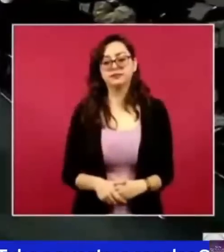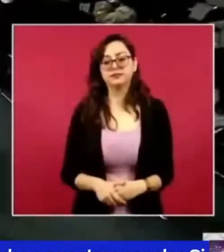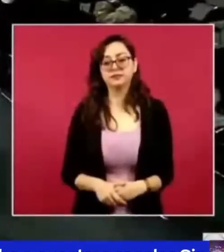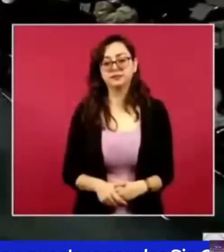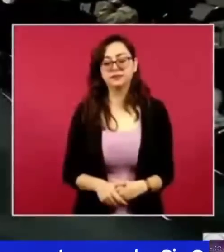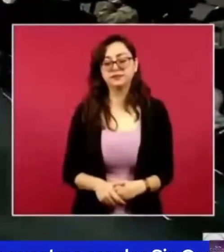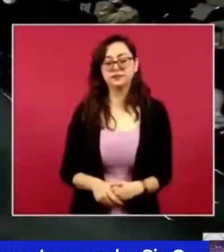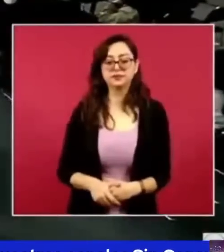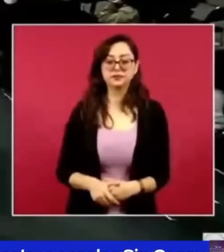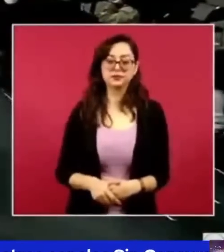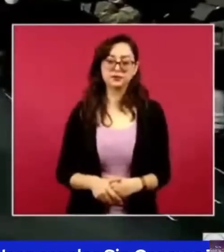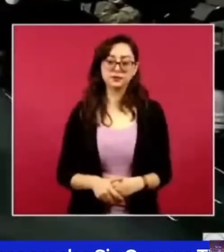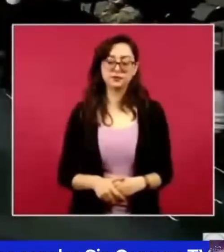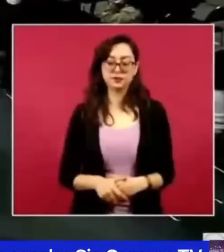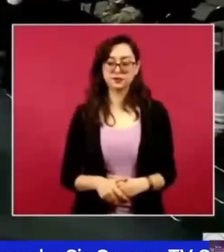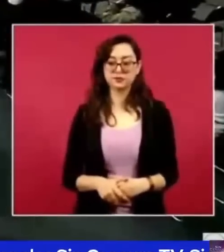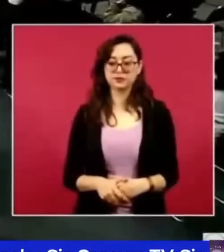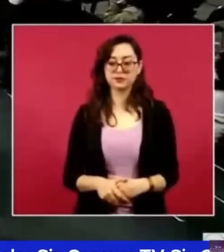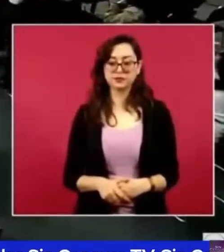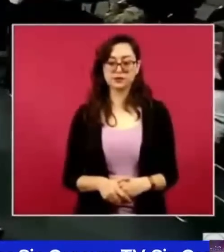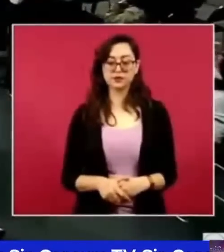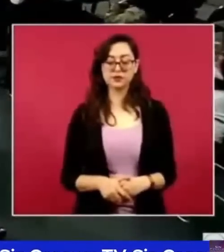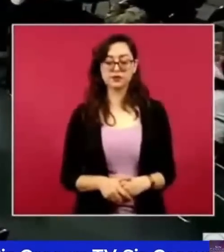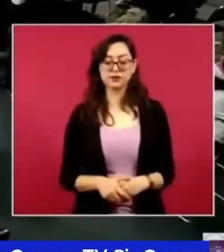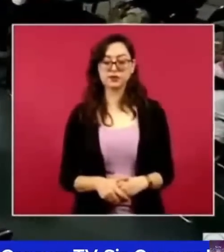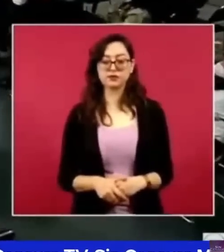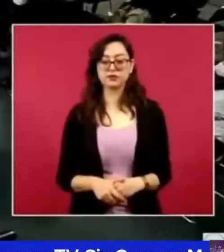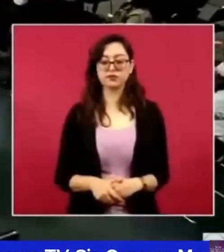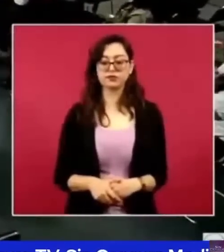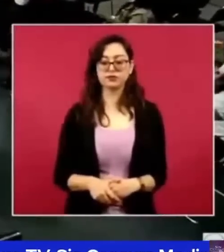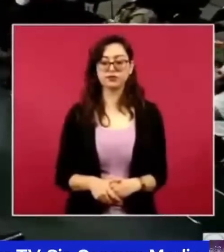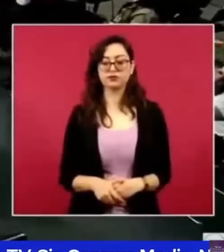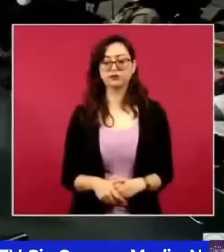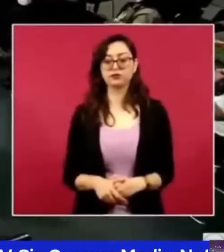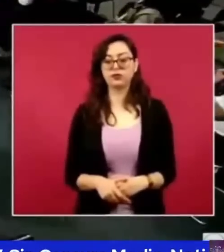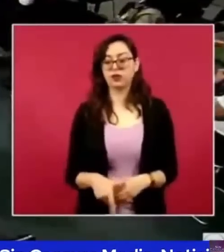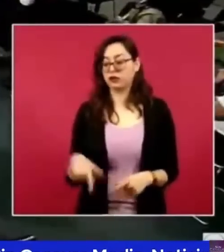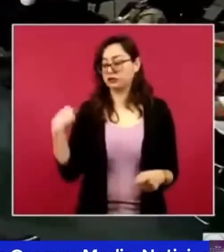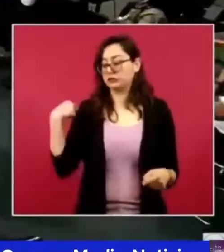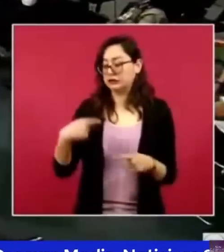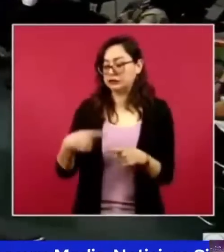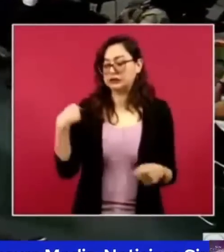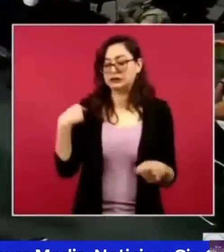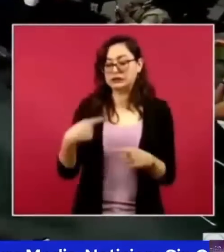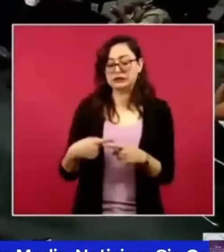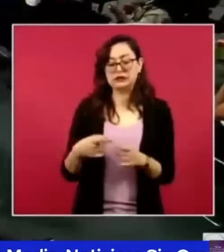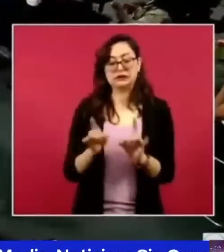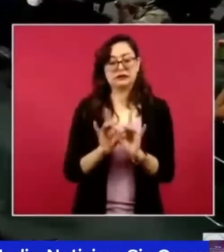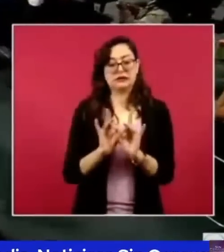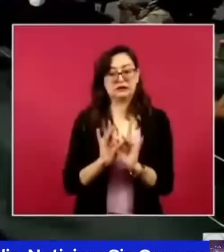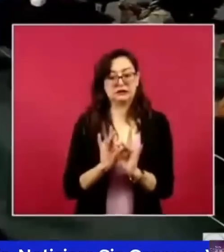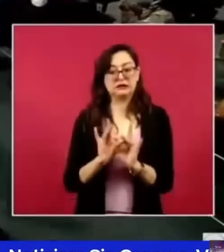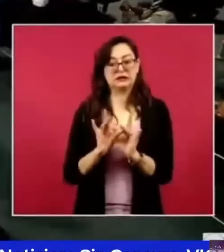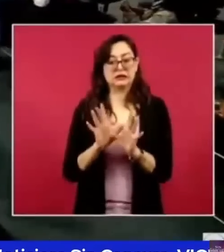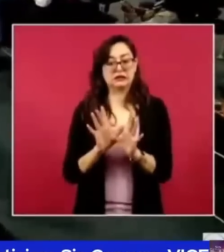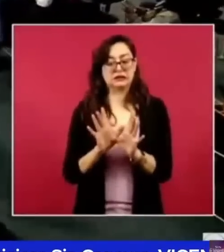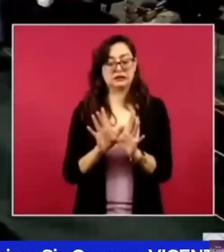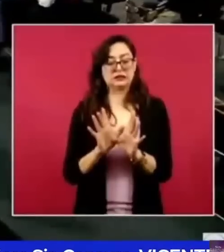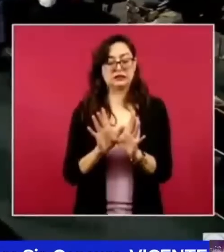Y lo de ayer o de estos últimos días de los